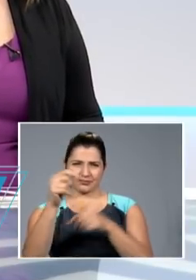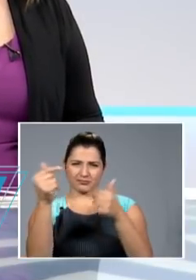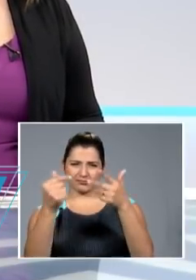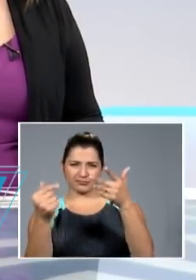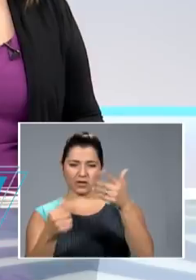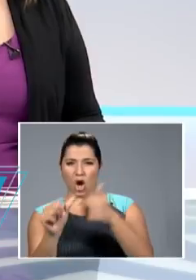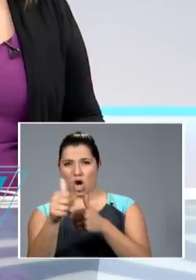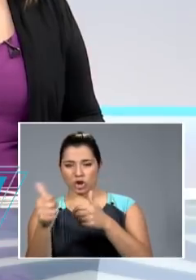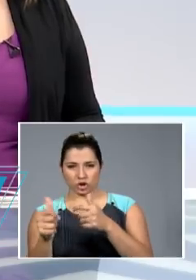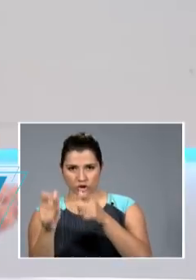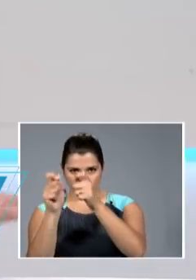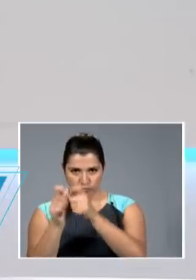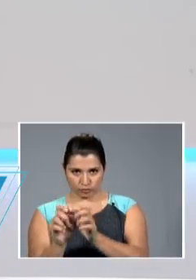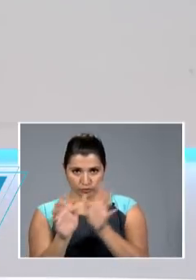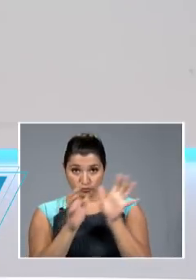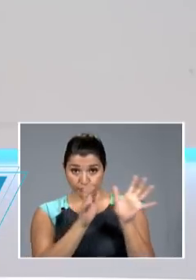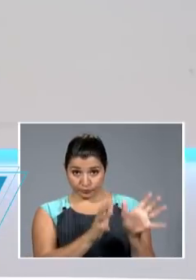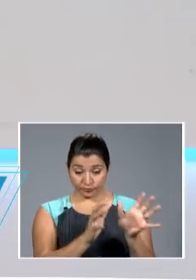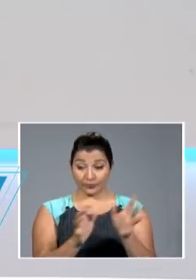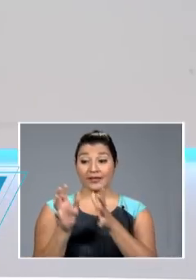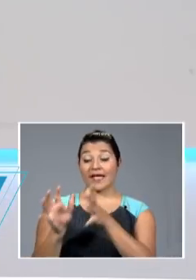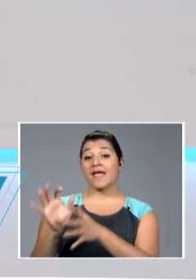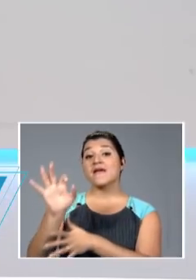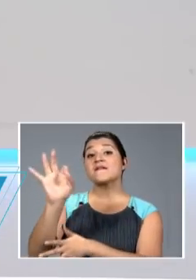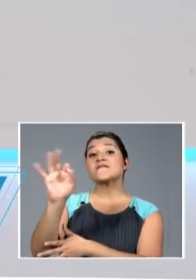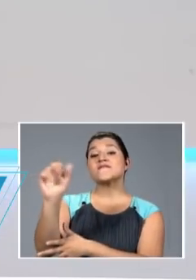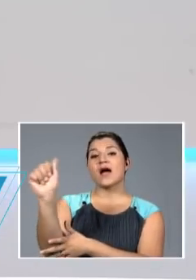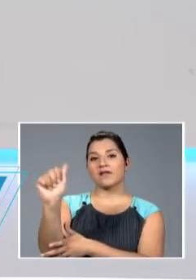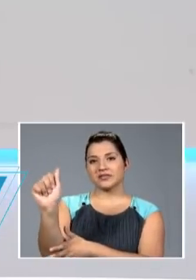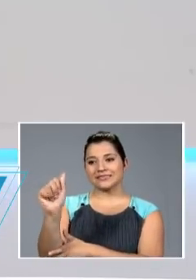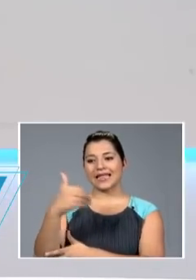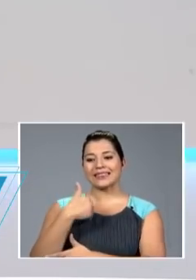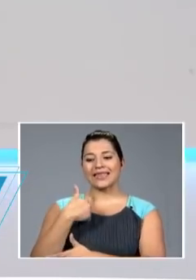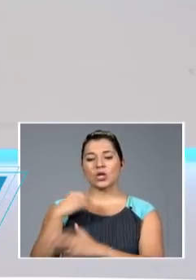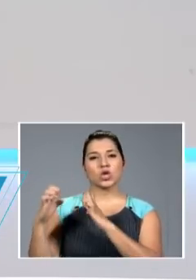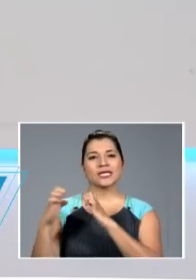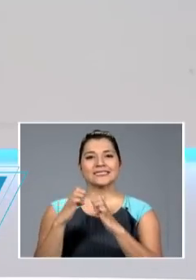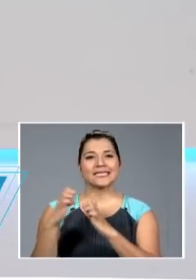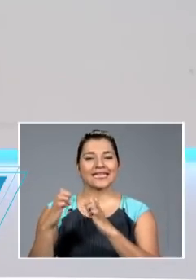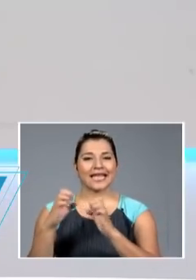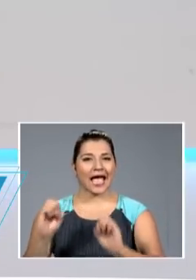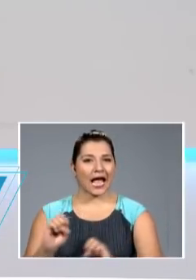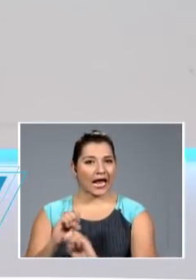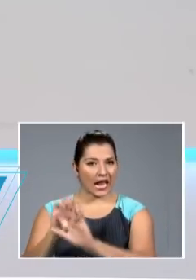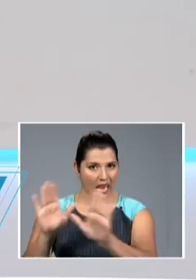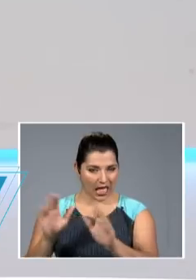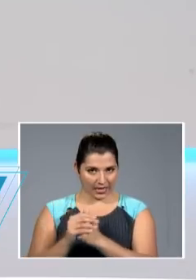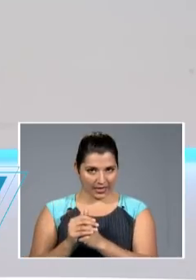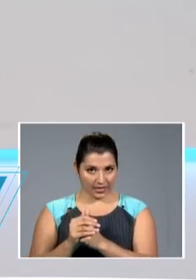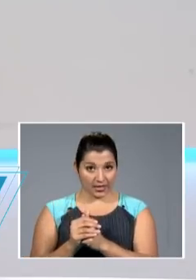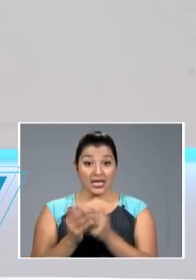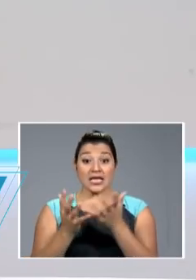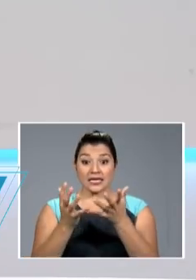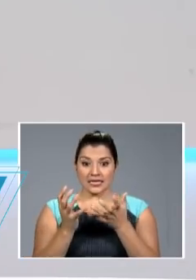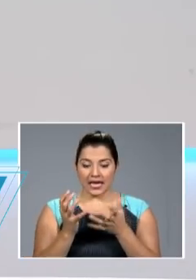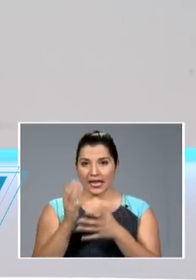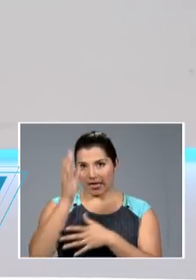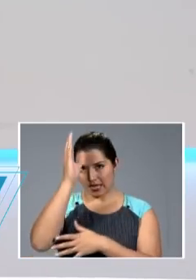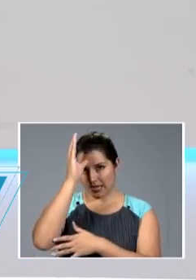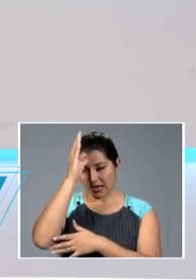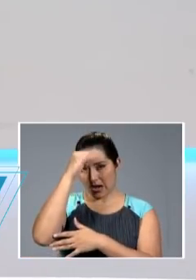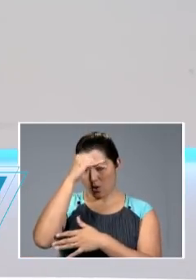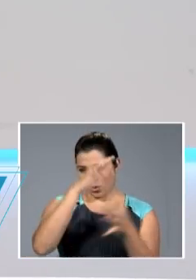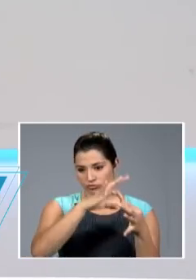aspectos parecidos. Y por otro lado, don Fabricio, con una estrategia muy clara de asociar al candidato don Carlos